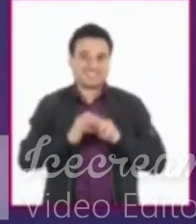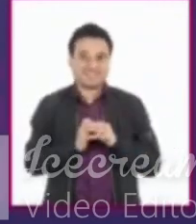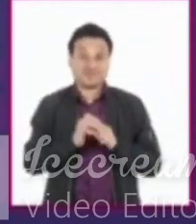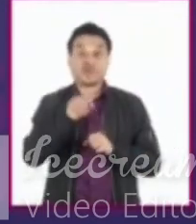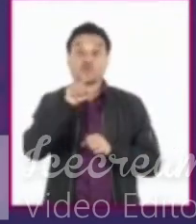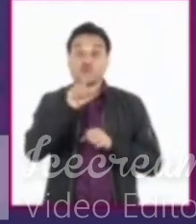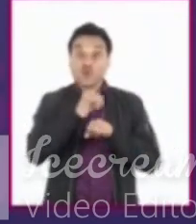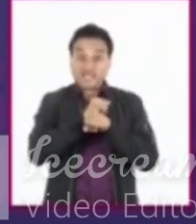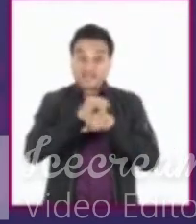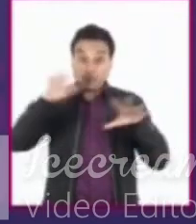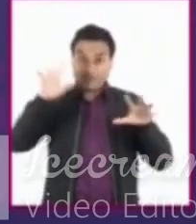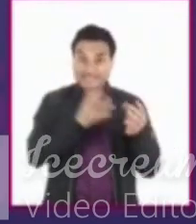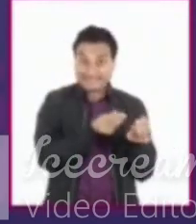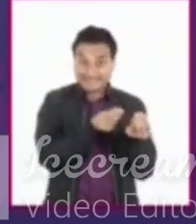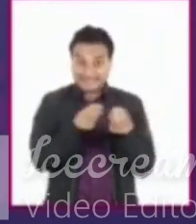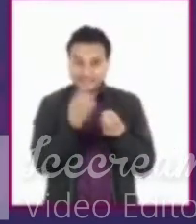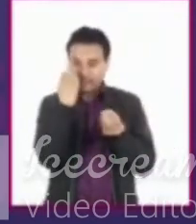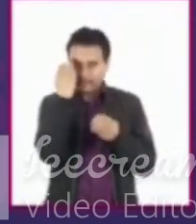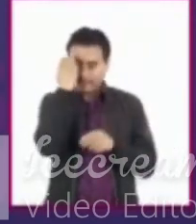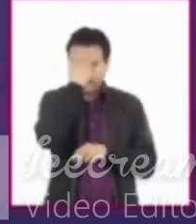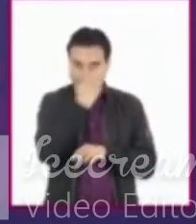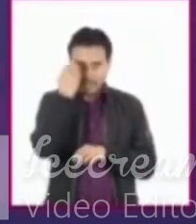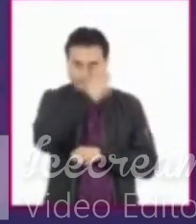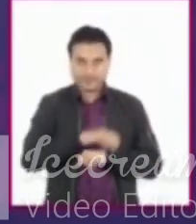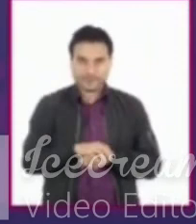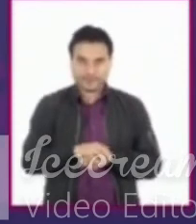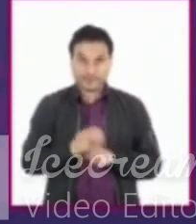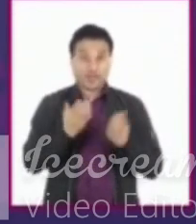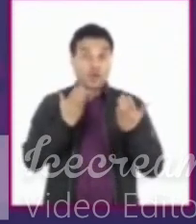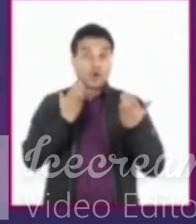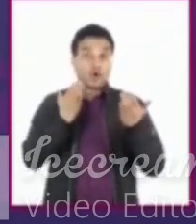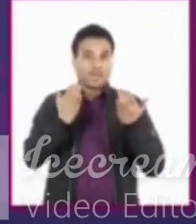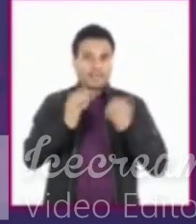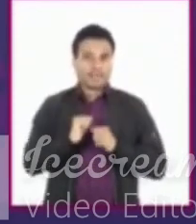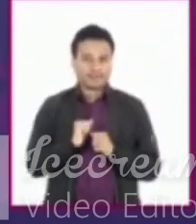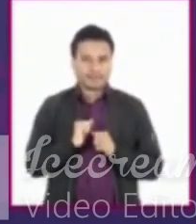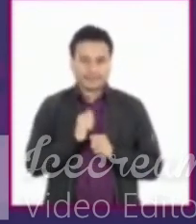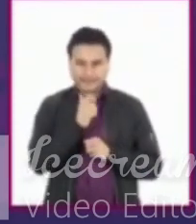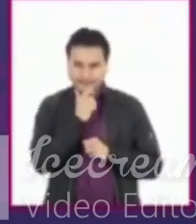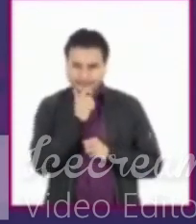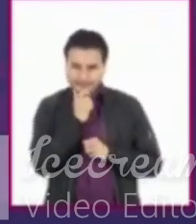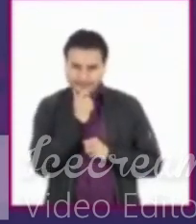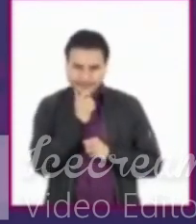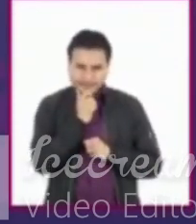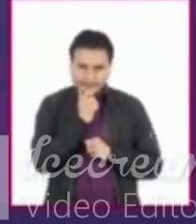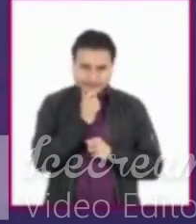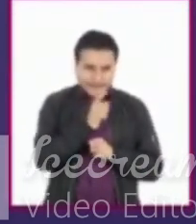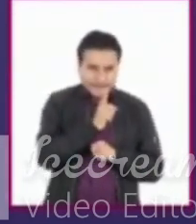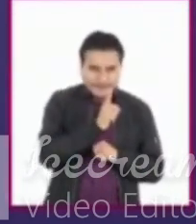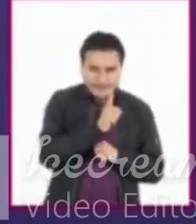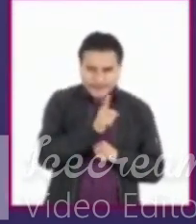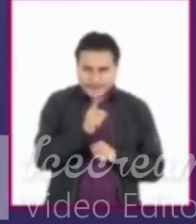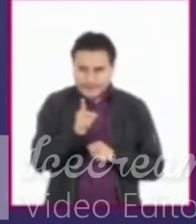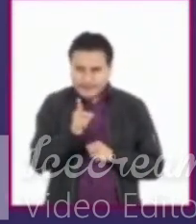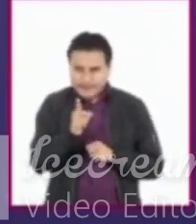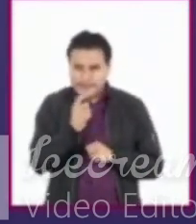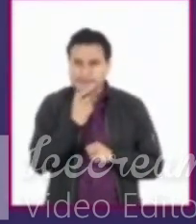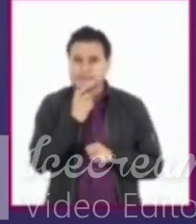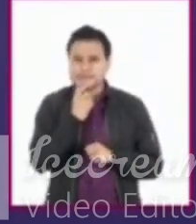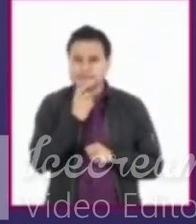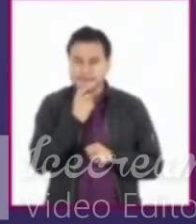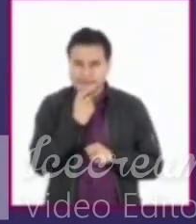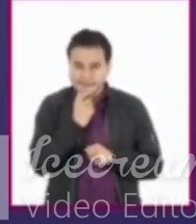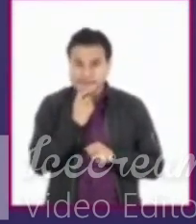analizarla, compararla y contrastarla, para enfocarte de una manera más objetiva en toda